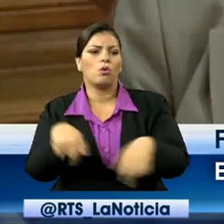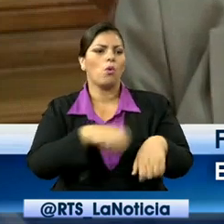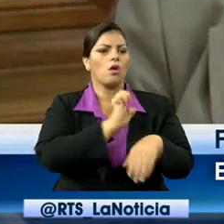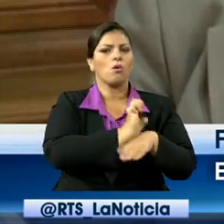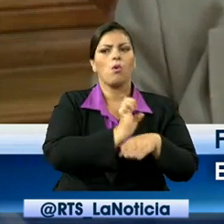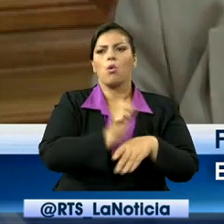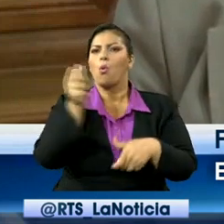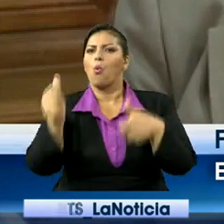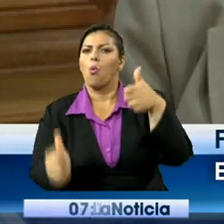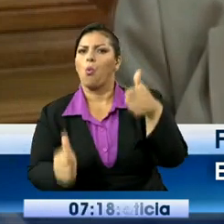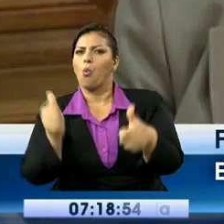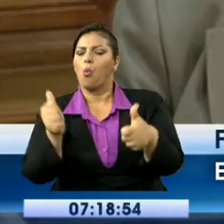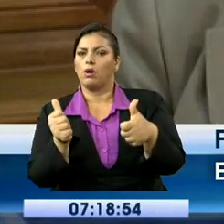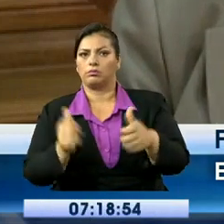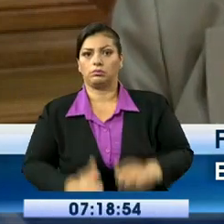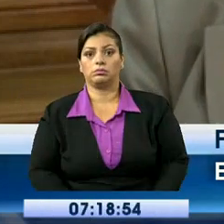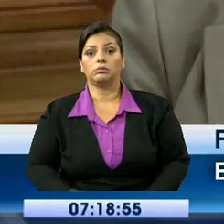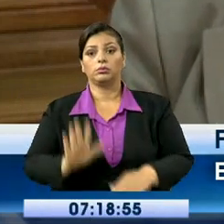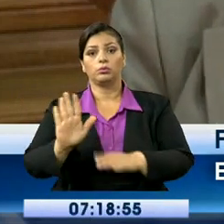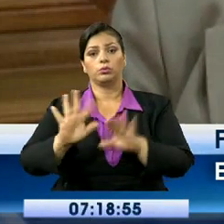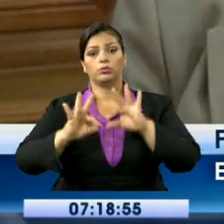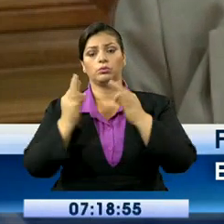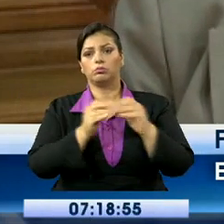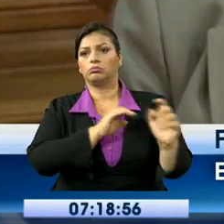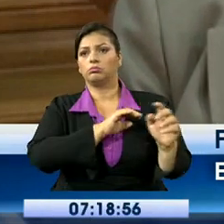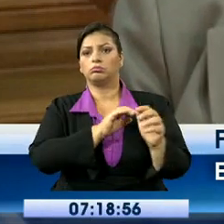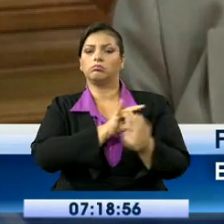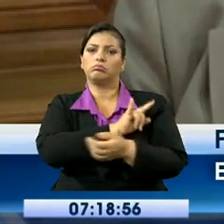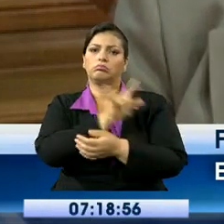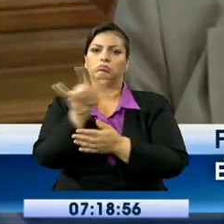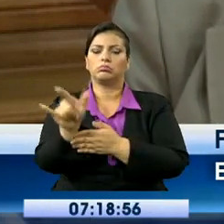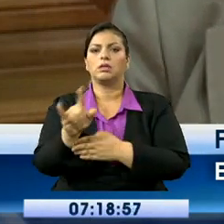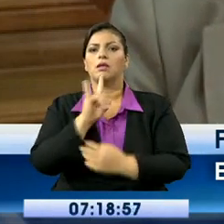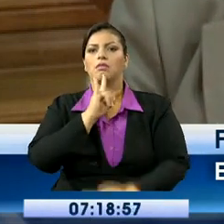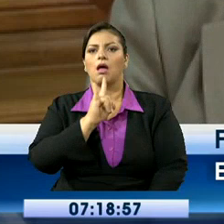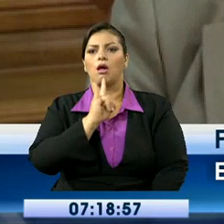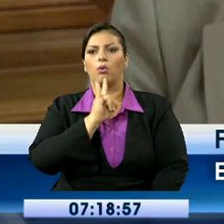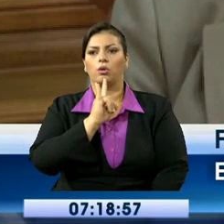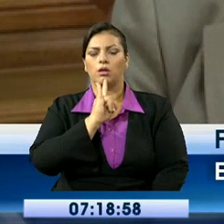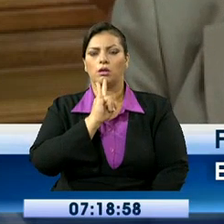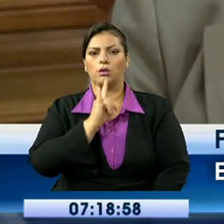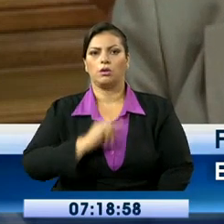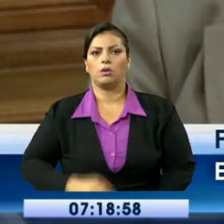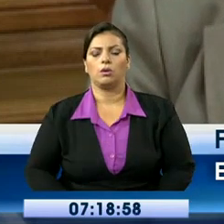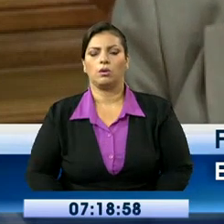ahora está reunida en los Estados Unidos para, en todo caso, le estuvo acompañando siempre y